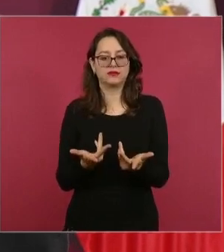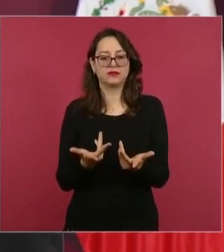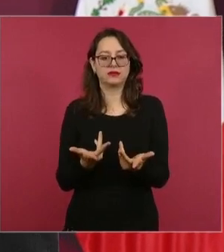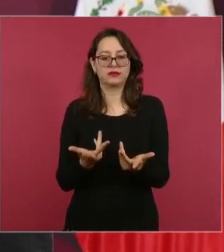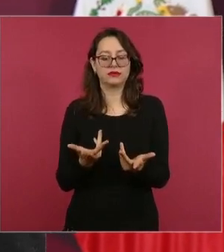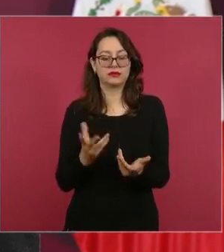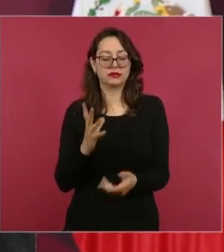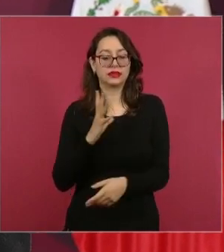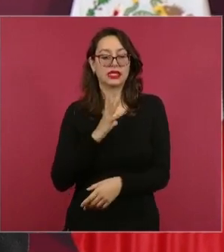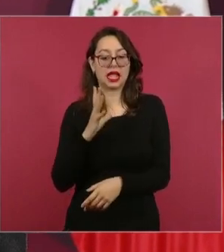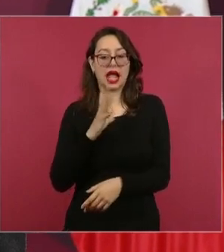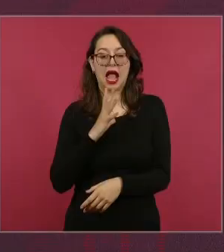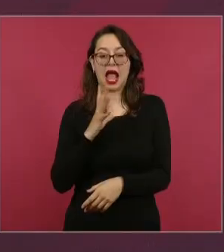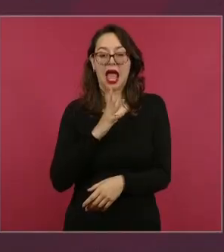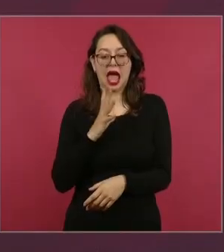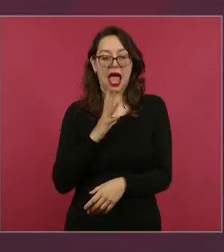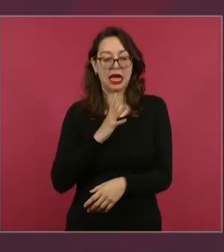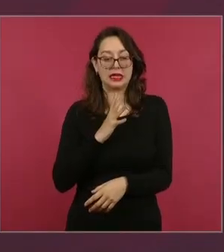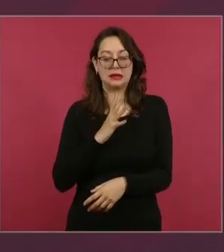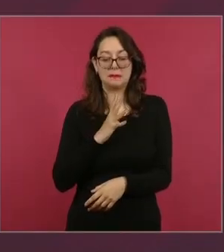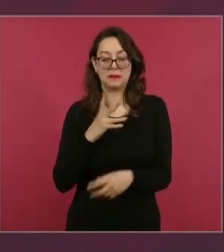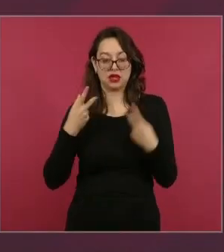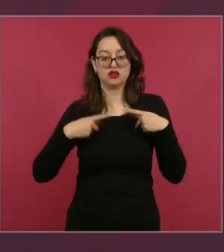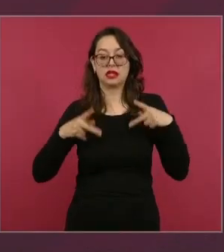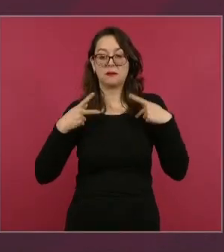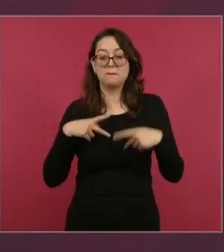los que sí tienen